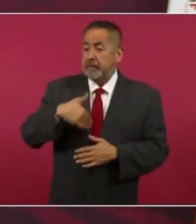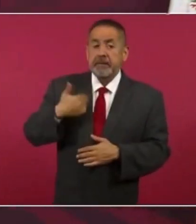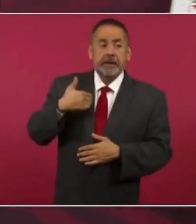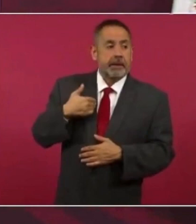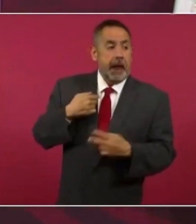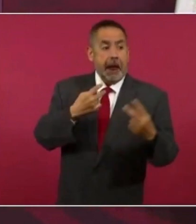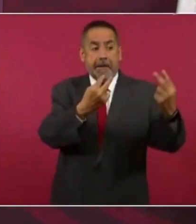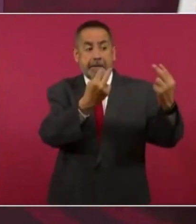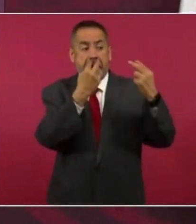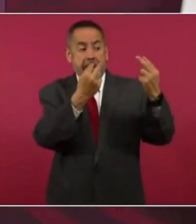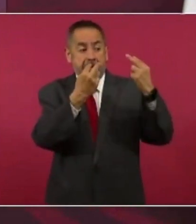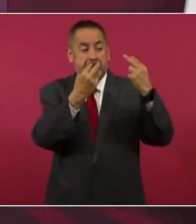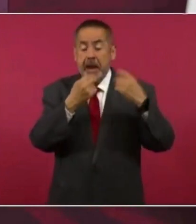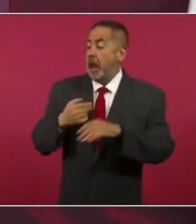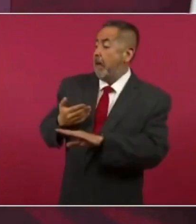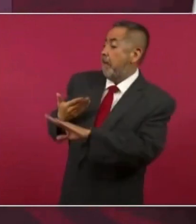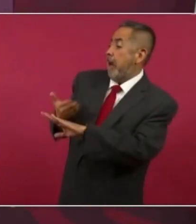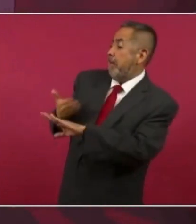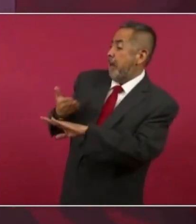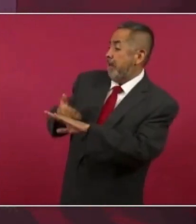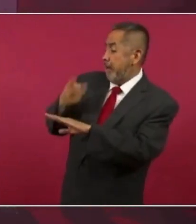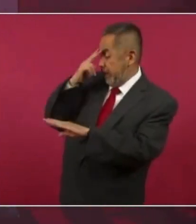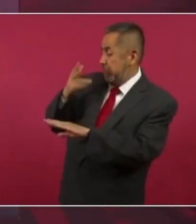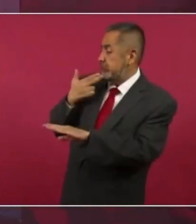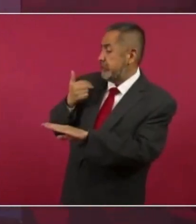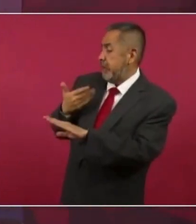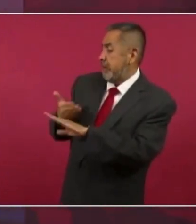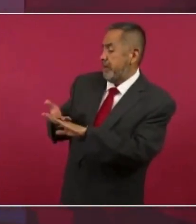o politiquera.